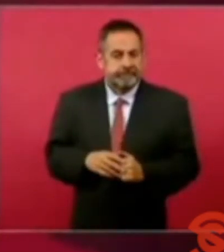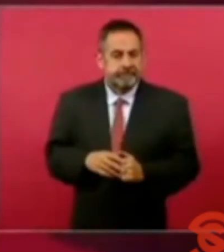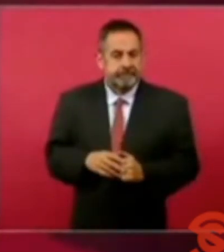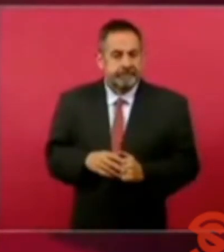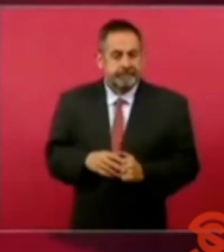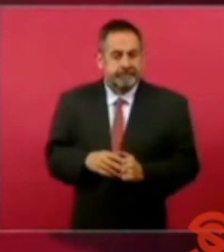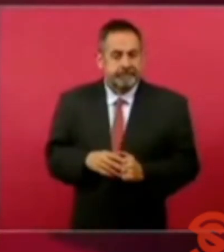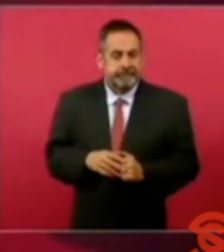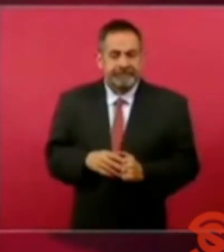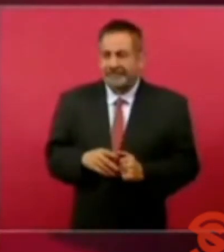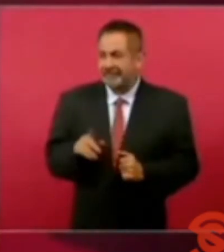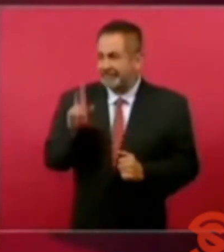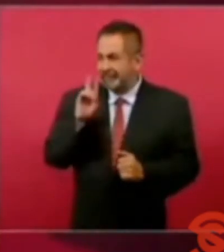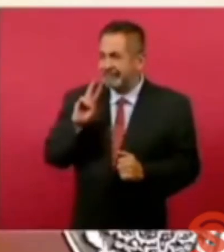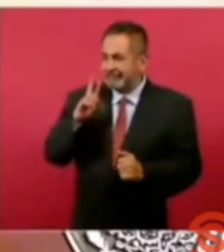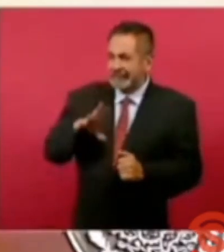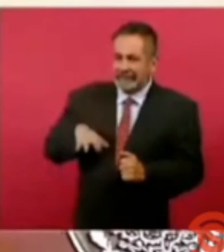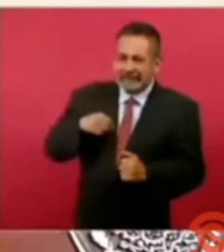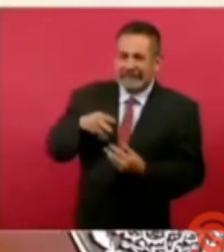puede